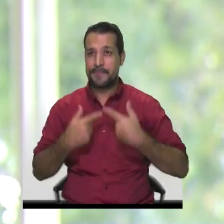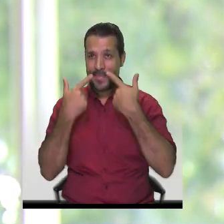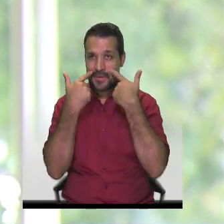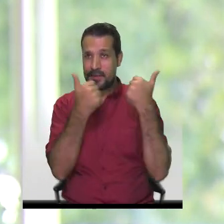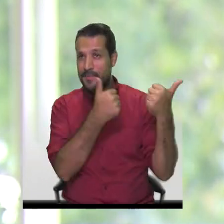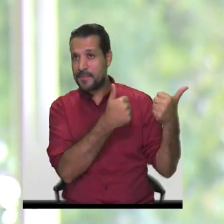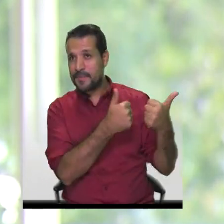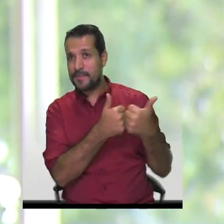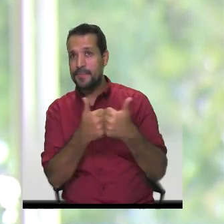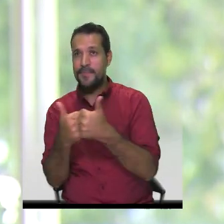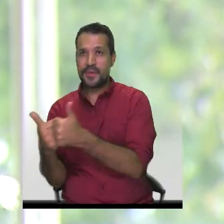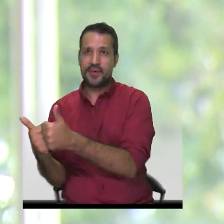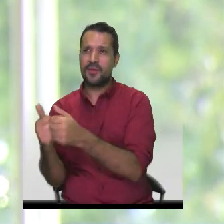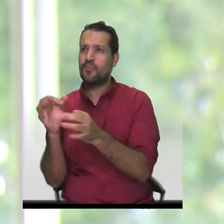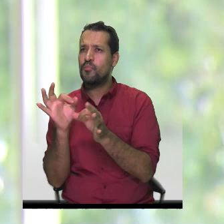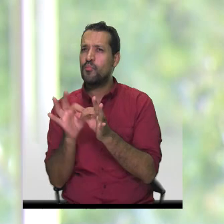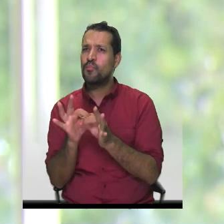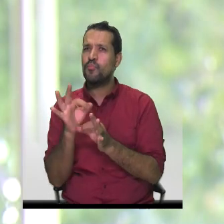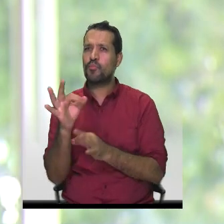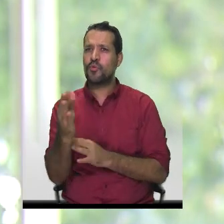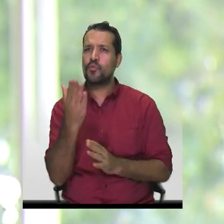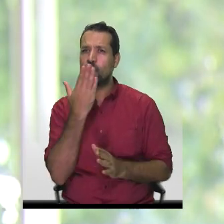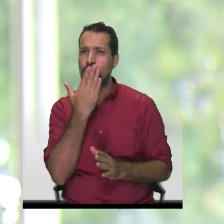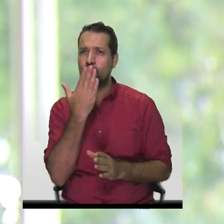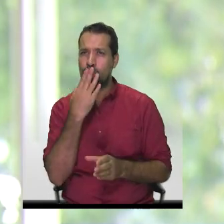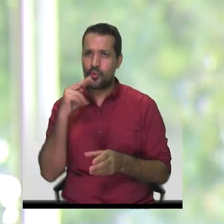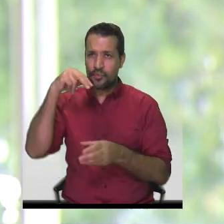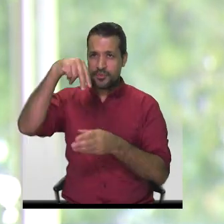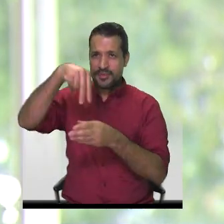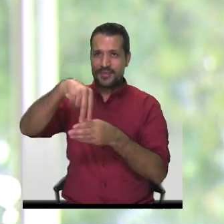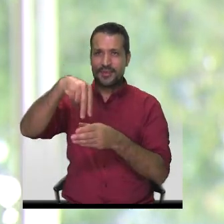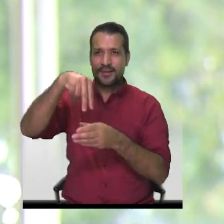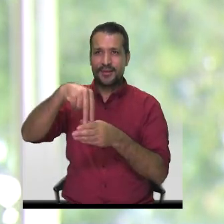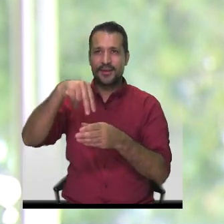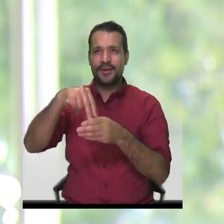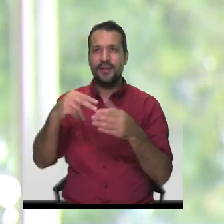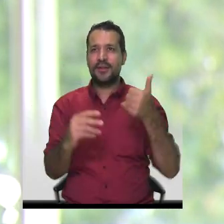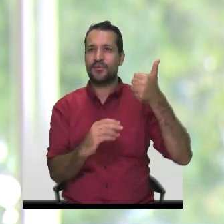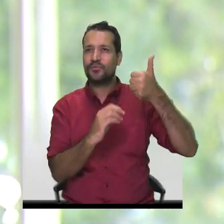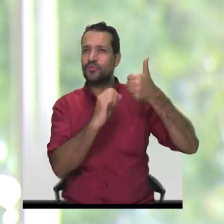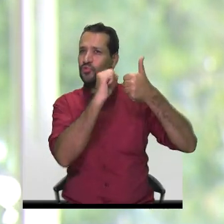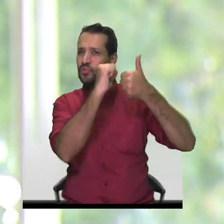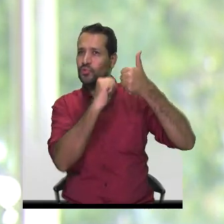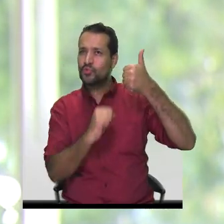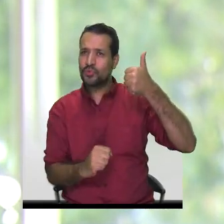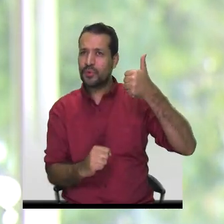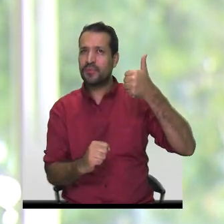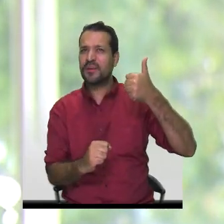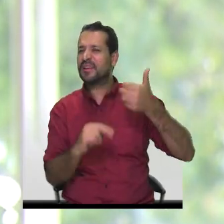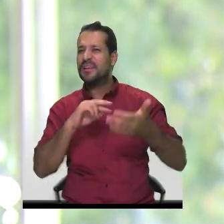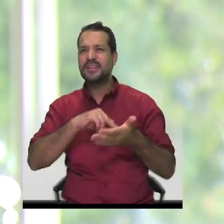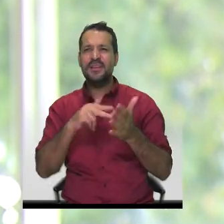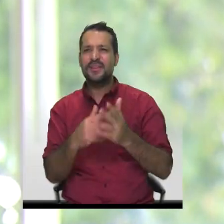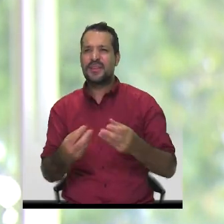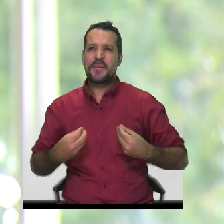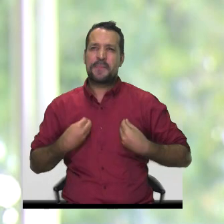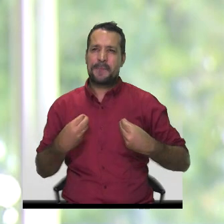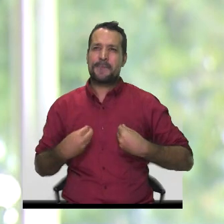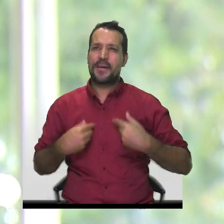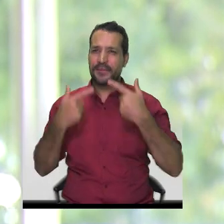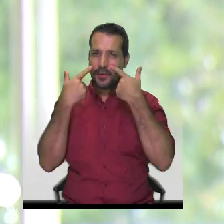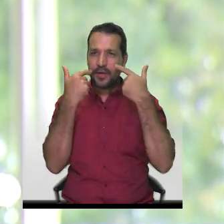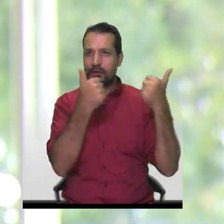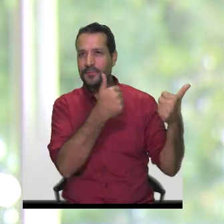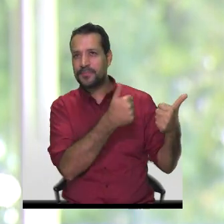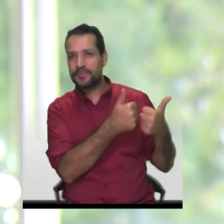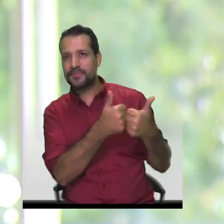los pueblos indígenas y campesinos de Sudamérica, y básicamente lo que significa el buen vivir es que la